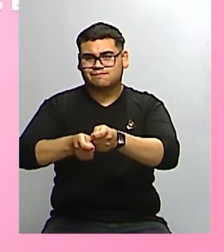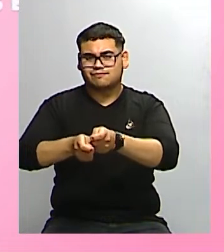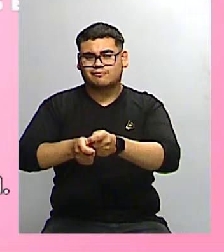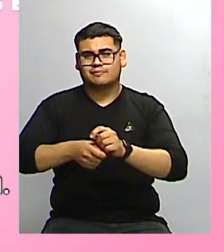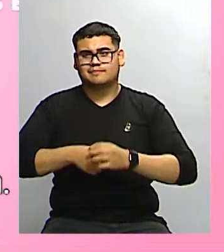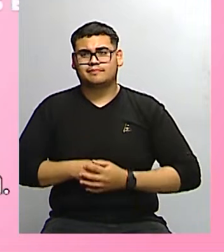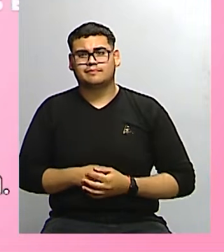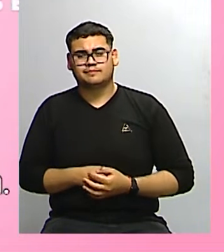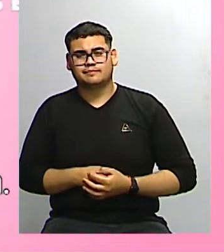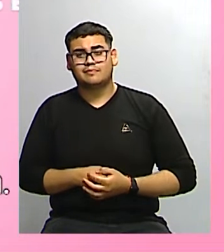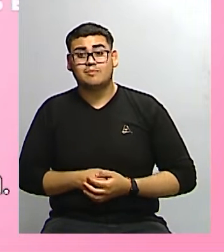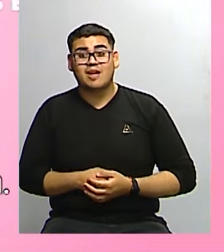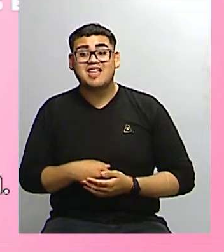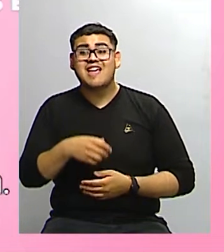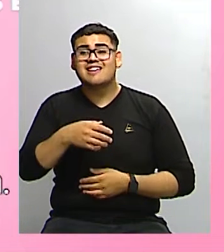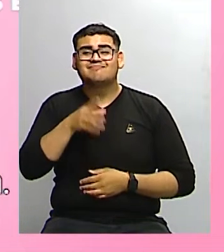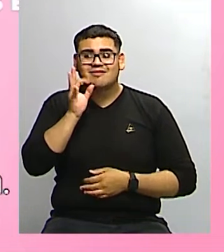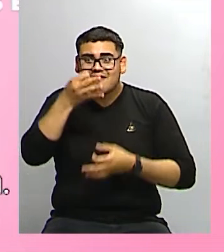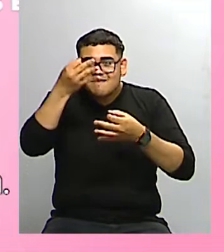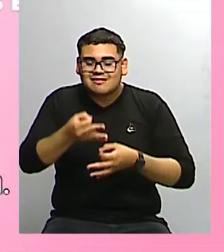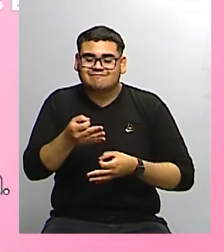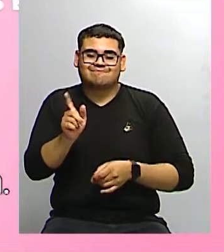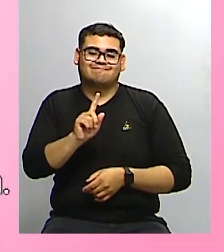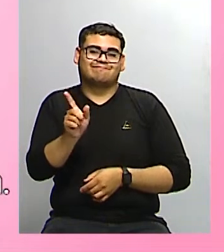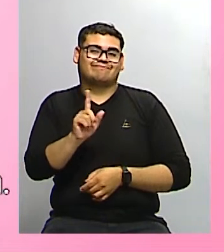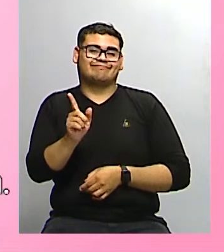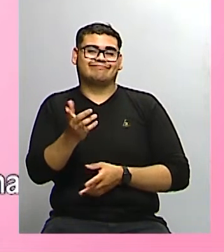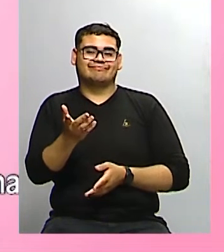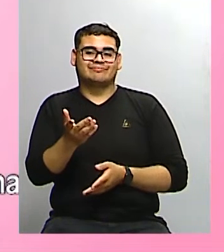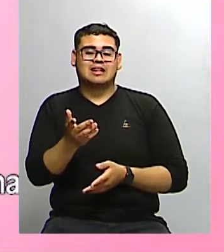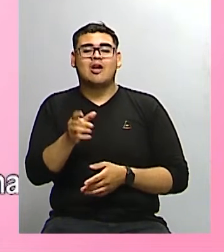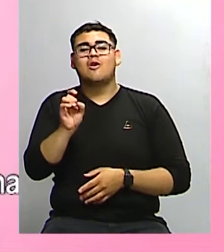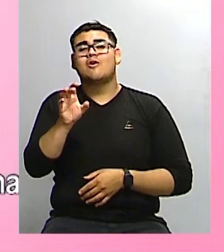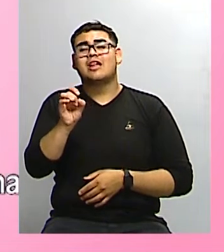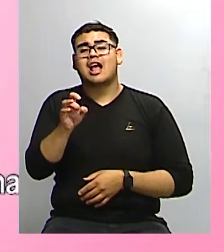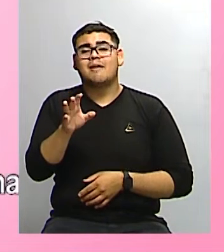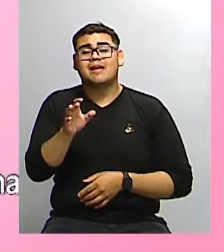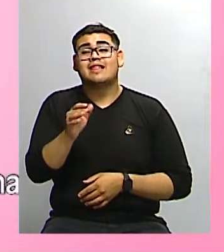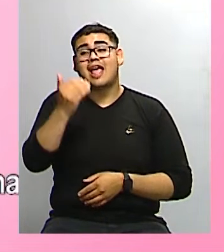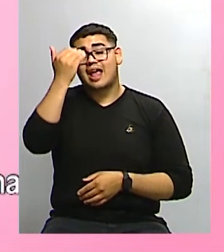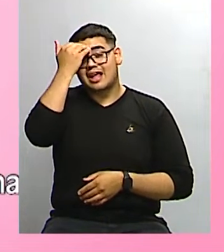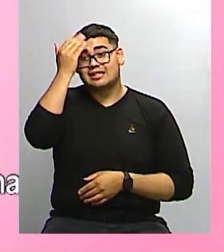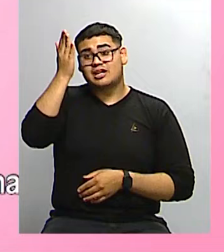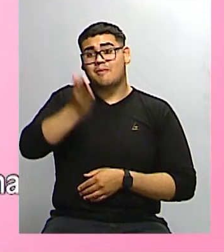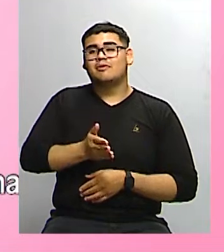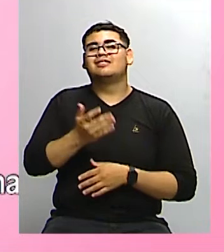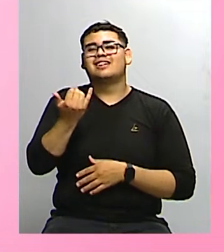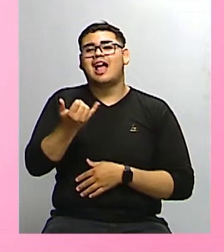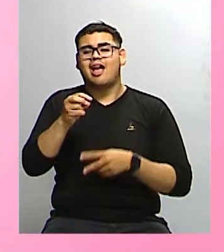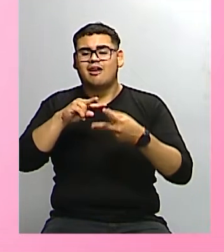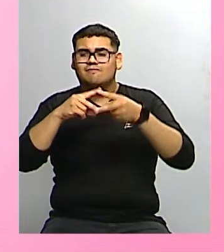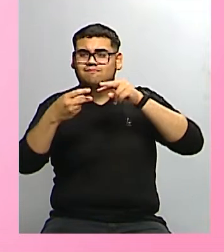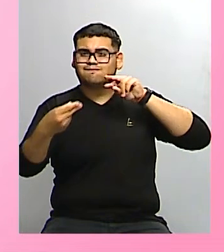bien, en realidad no se sabe la causa del cáncer de mama. Solamente un 15% es por alguna alteración